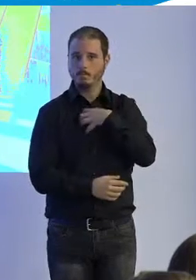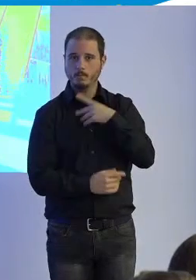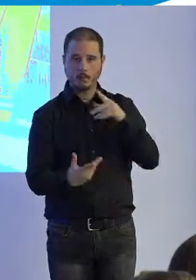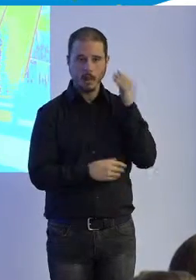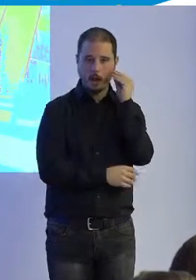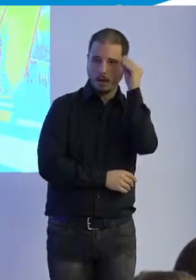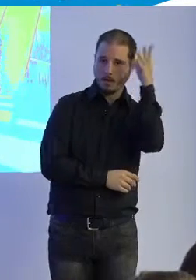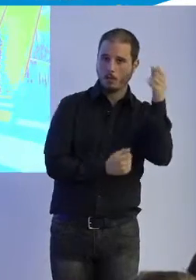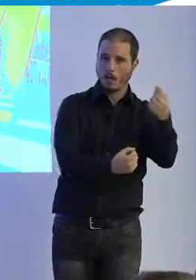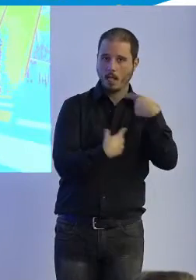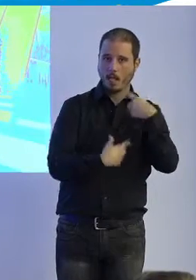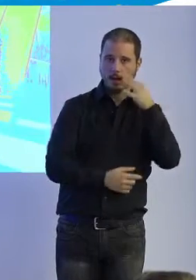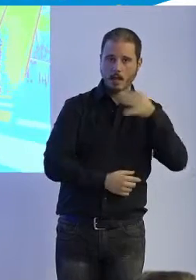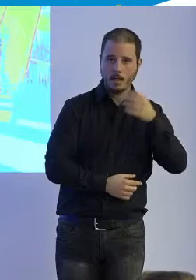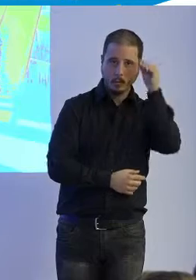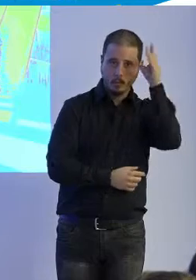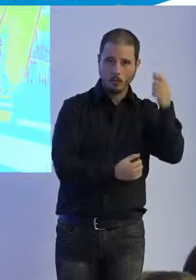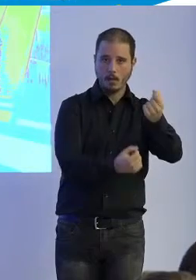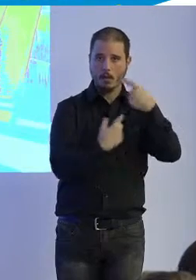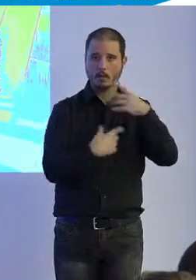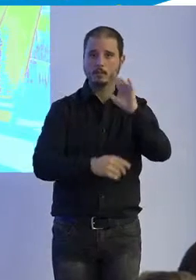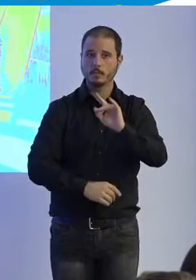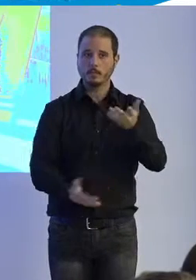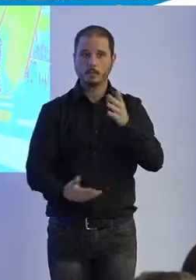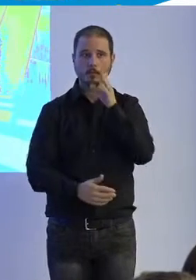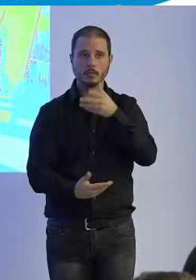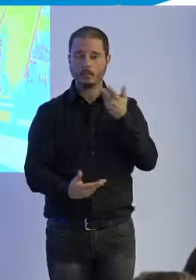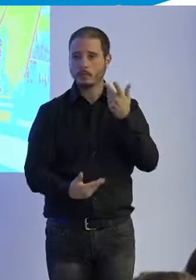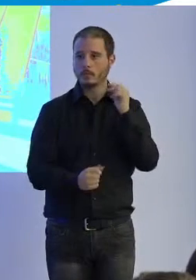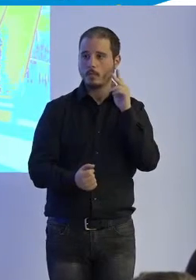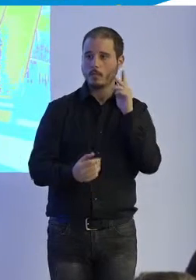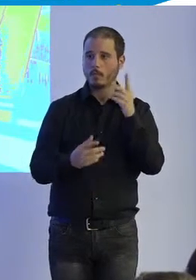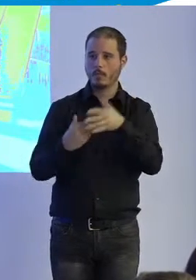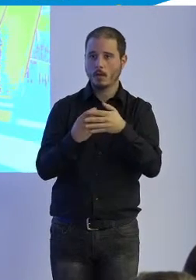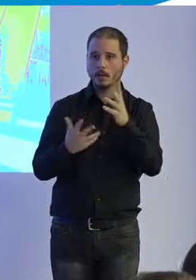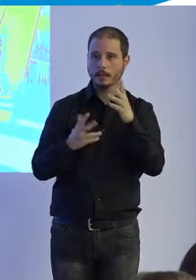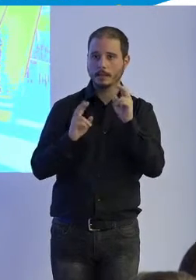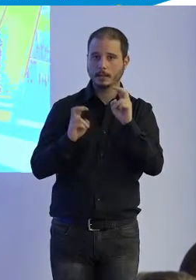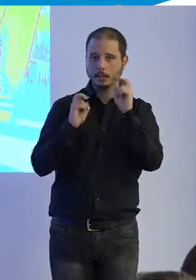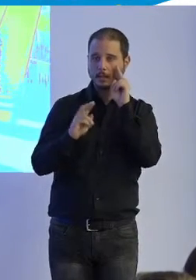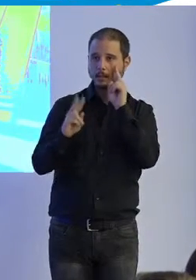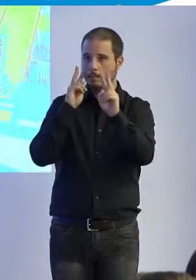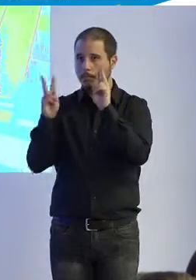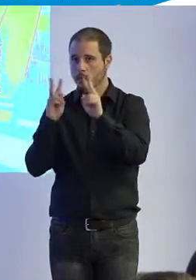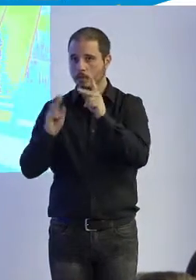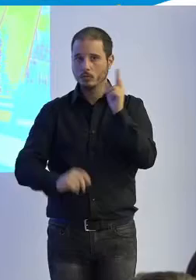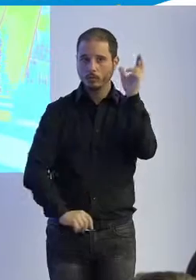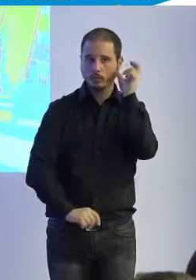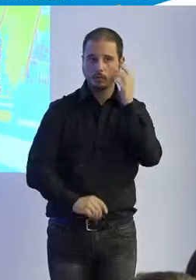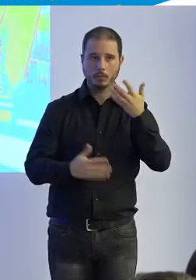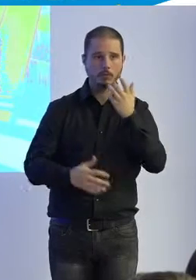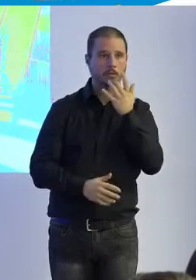nuestros inputs están más por lo que es la visión, por lo que es el sonido, Pero los trajes ápticos, que